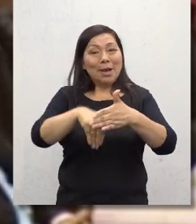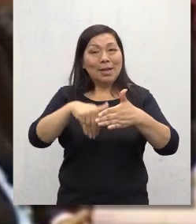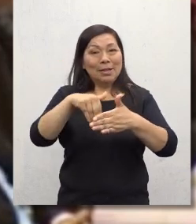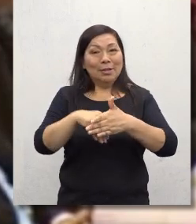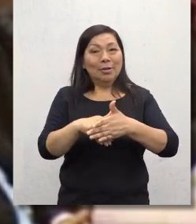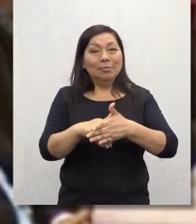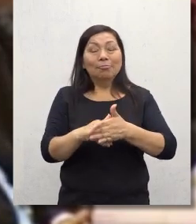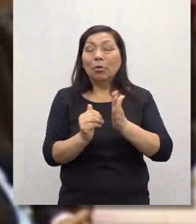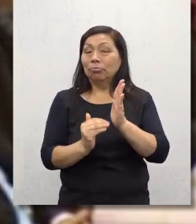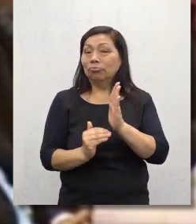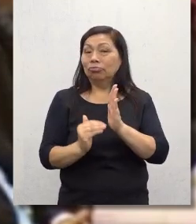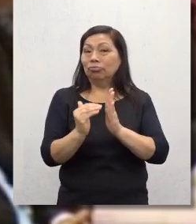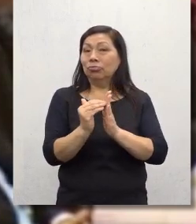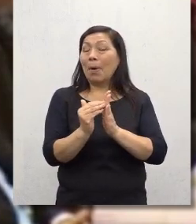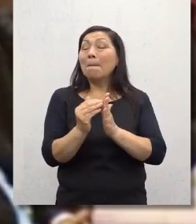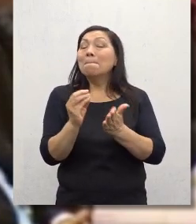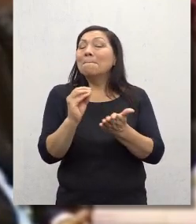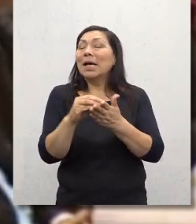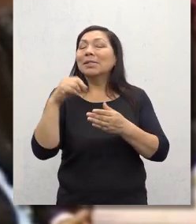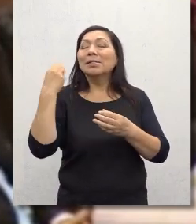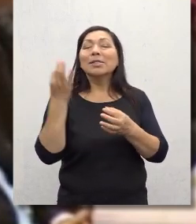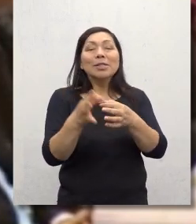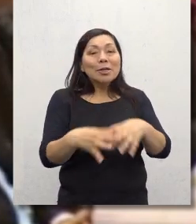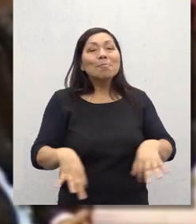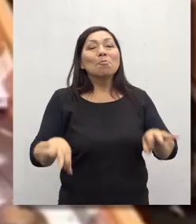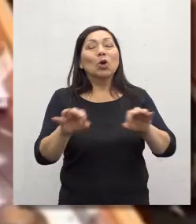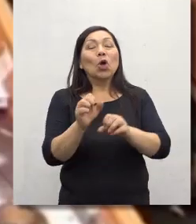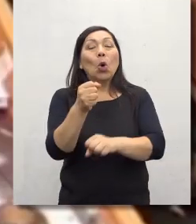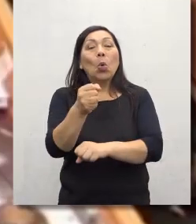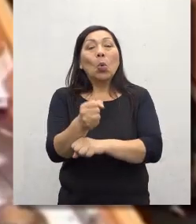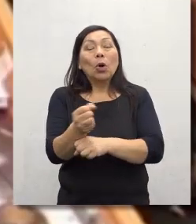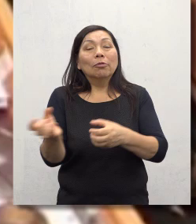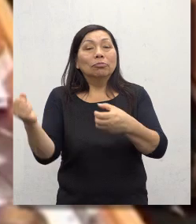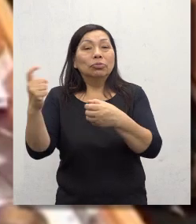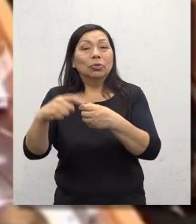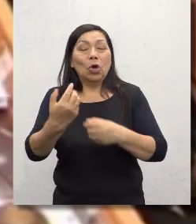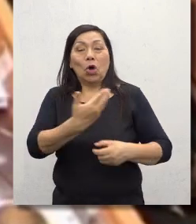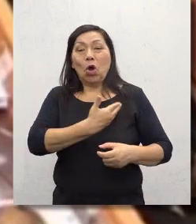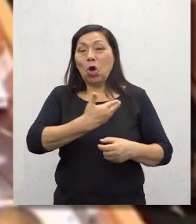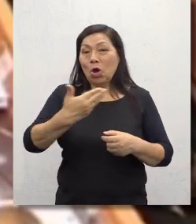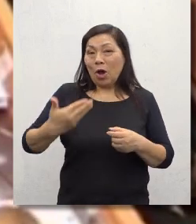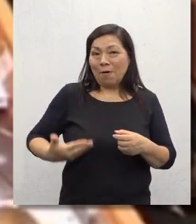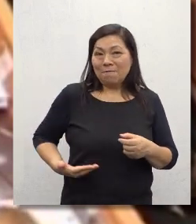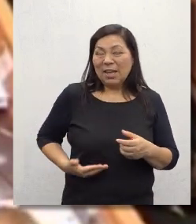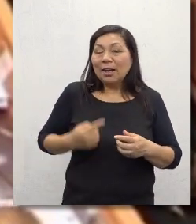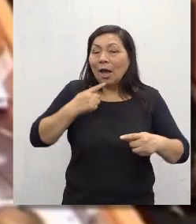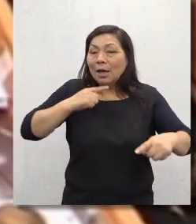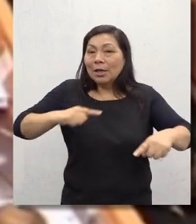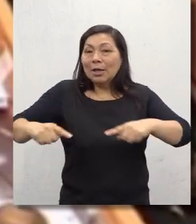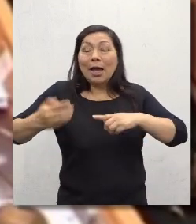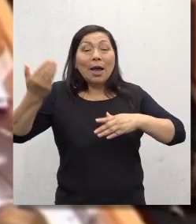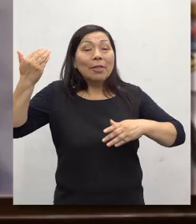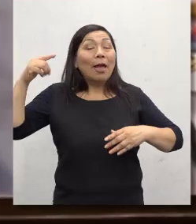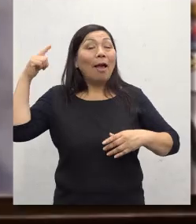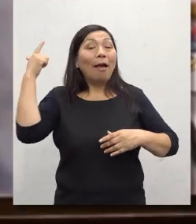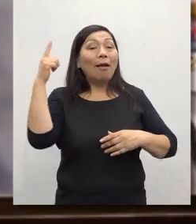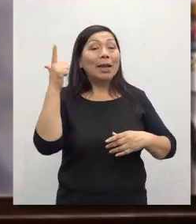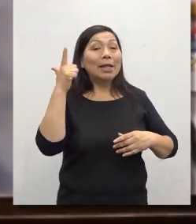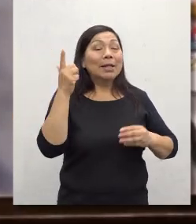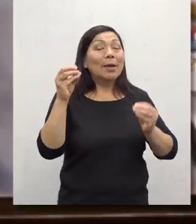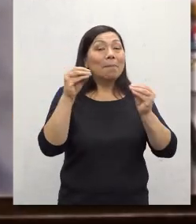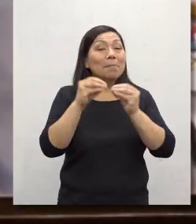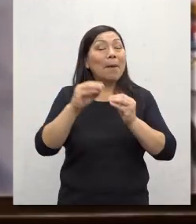ha emergido como la voz más potente contra la coalición gobernante que dirige el antiguo líder de la